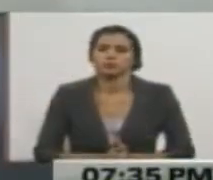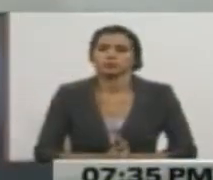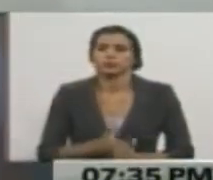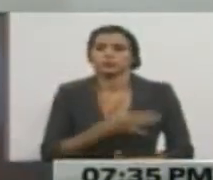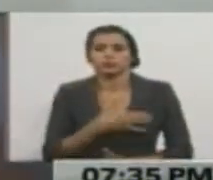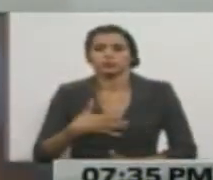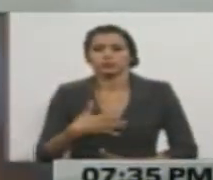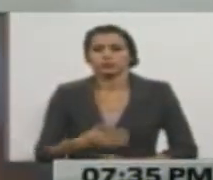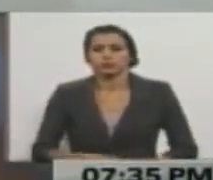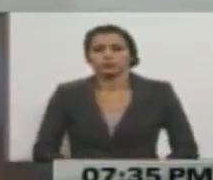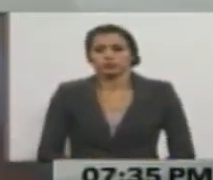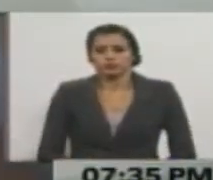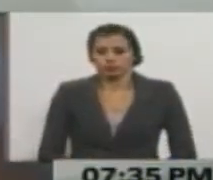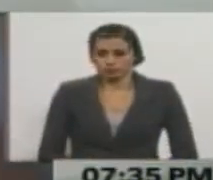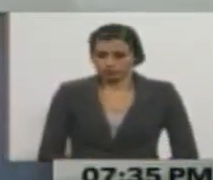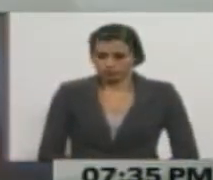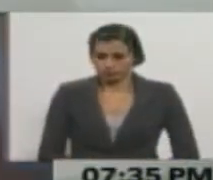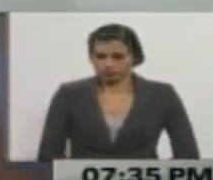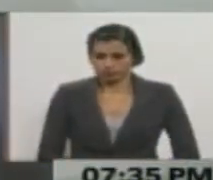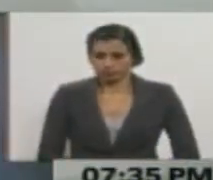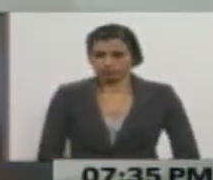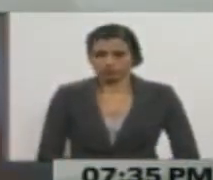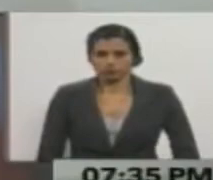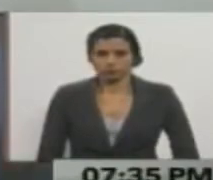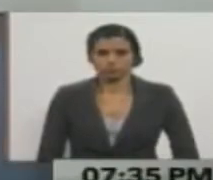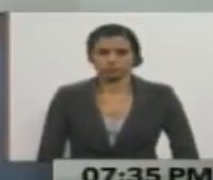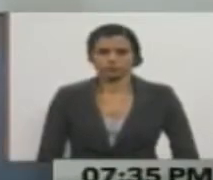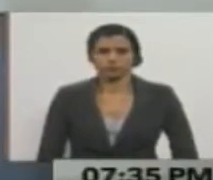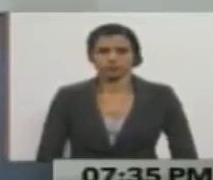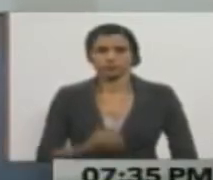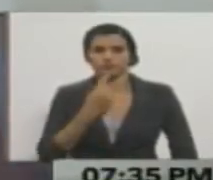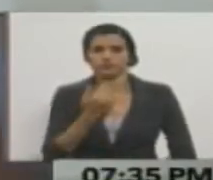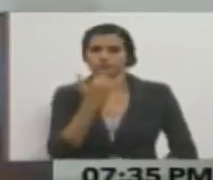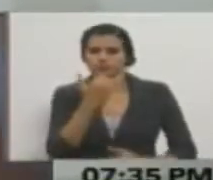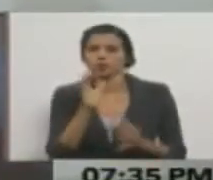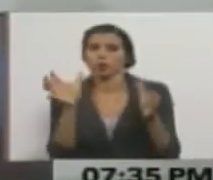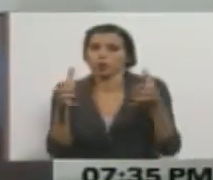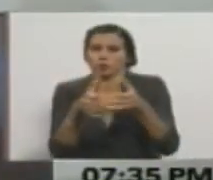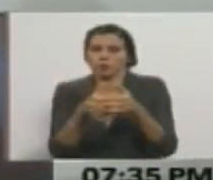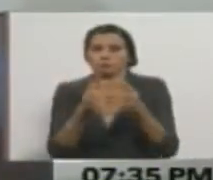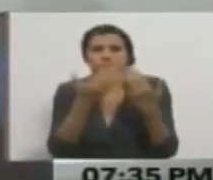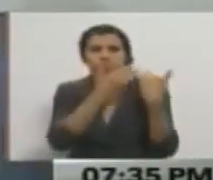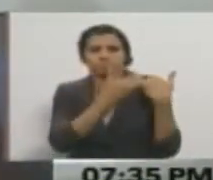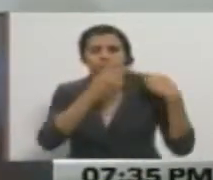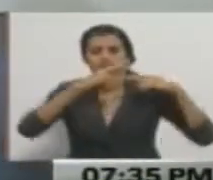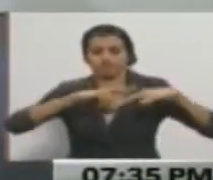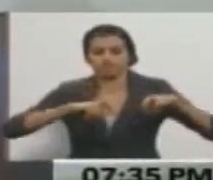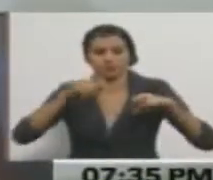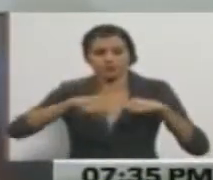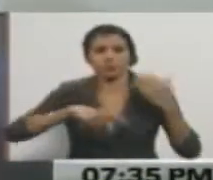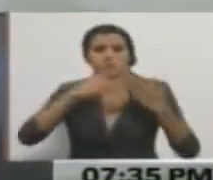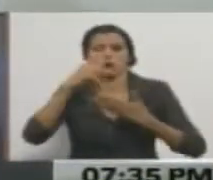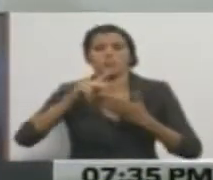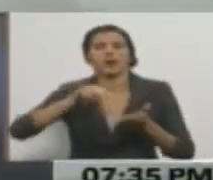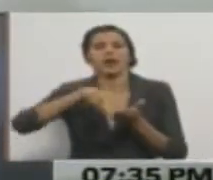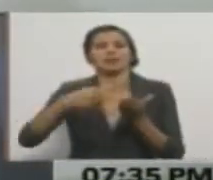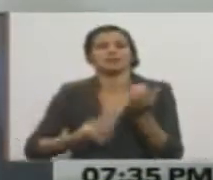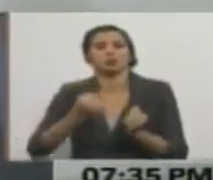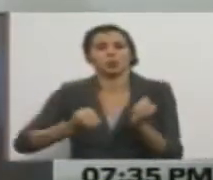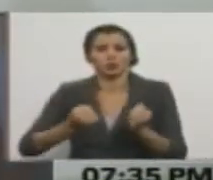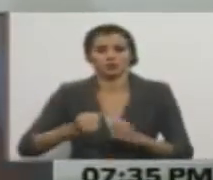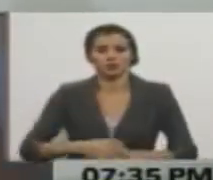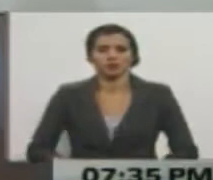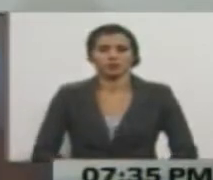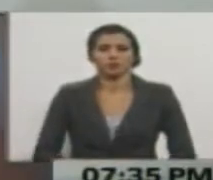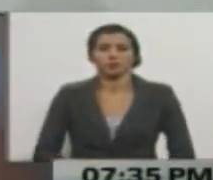colación algo que el equipo de investigación de, decayendo y corriendo, vio